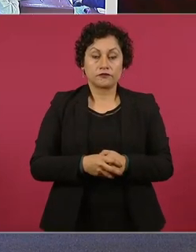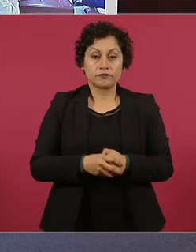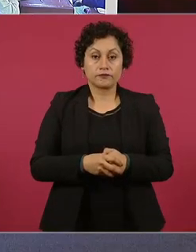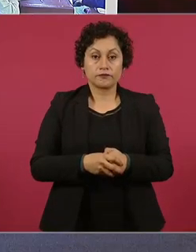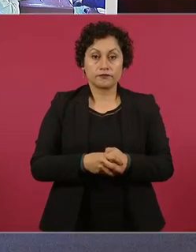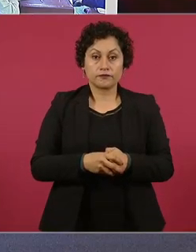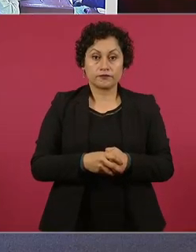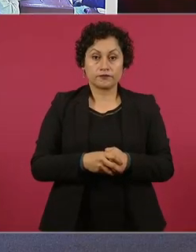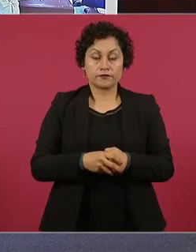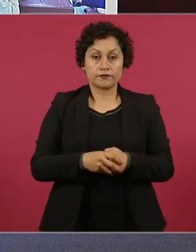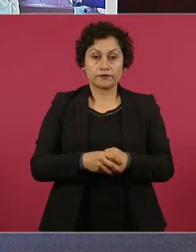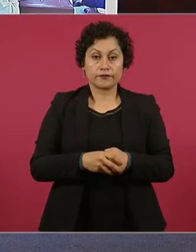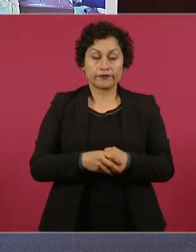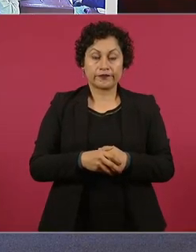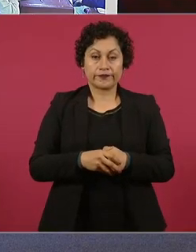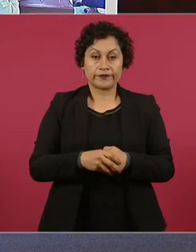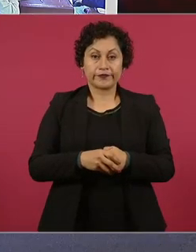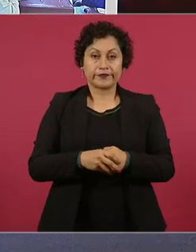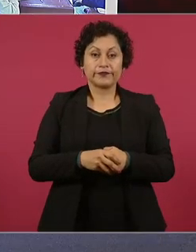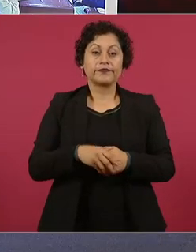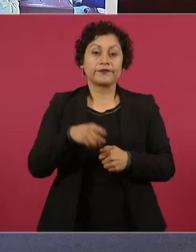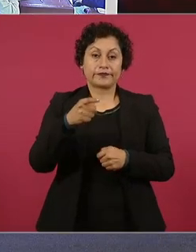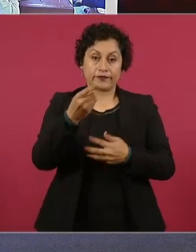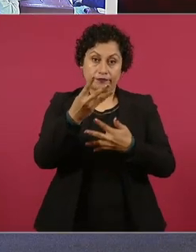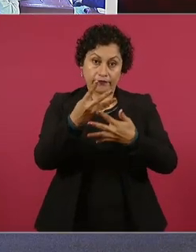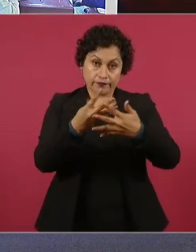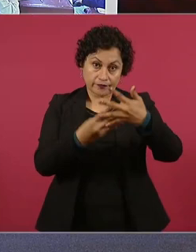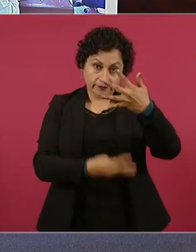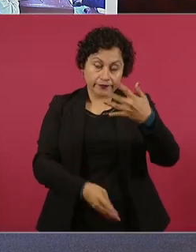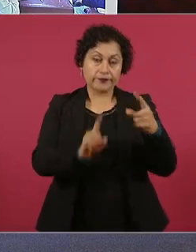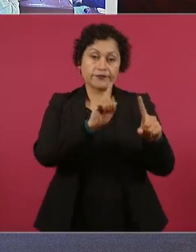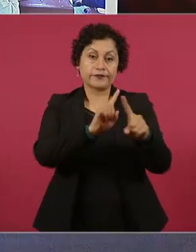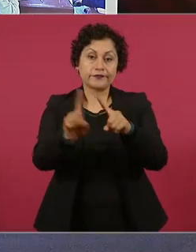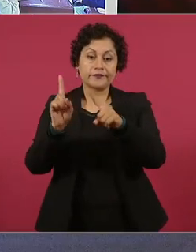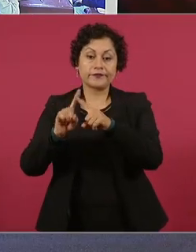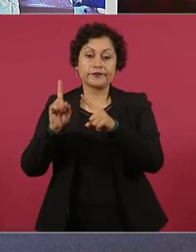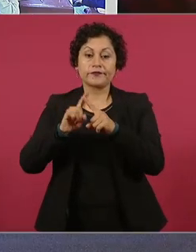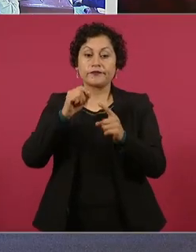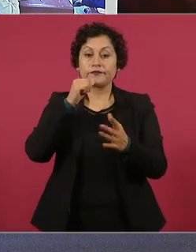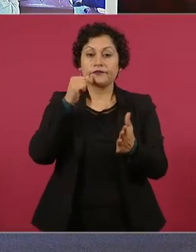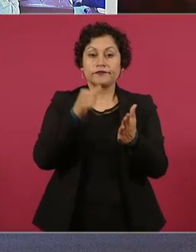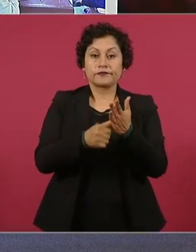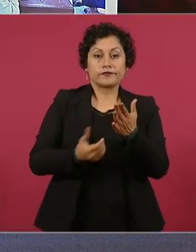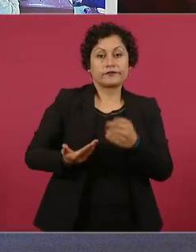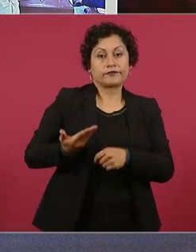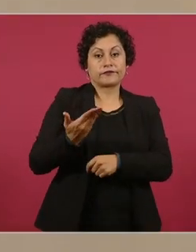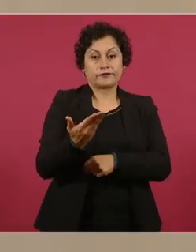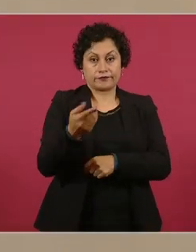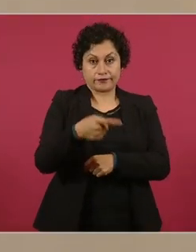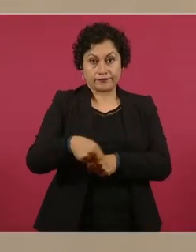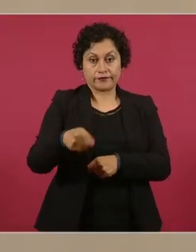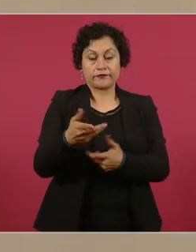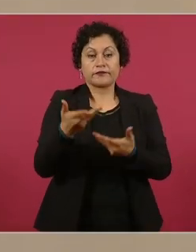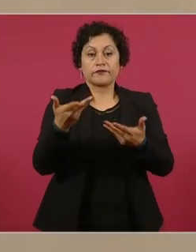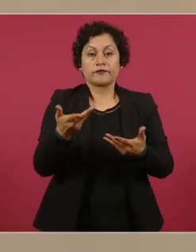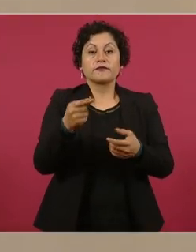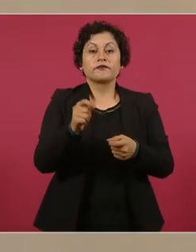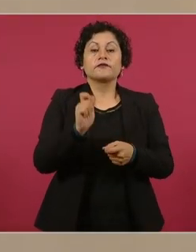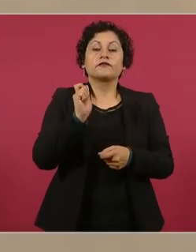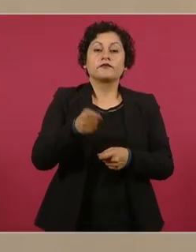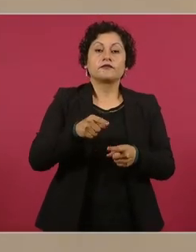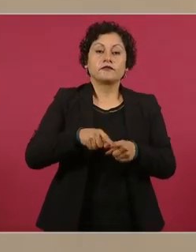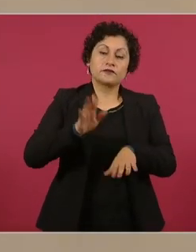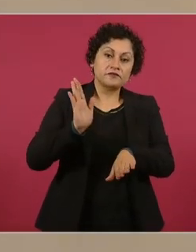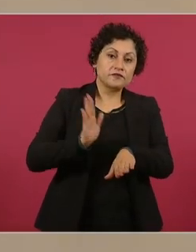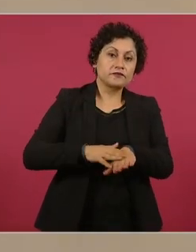Aquí tenemos las peticiones de los familiares. Continuar con las acciones, reforzar las acciones de búsqueda